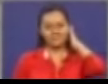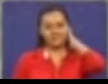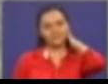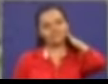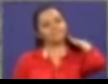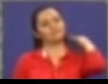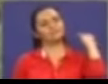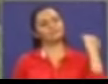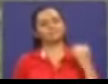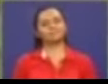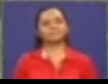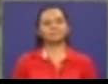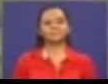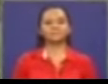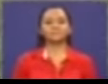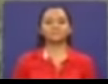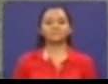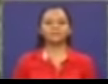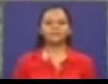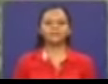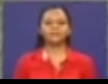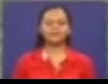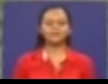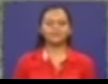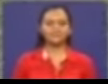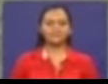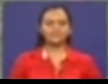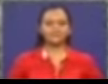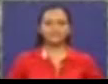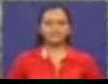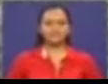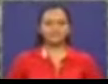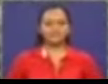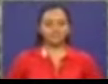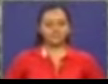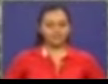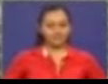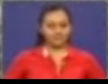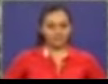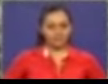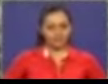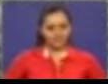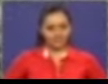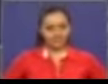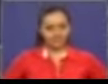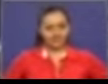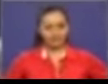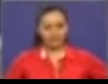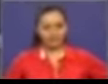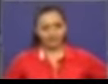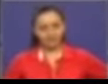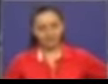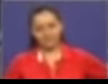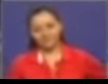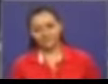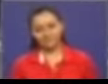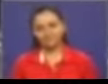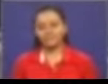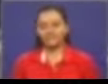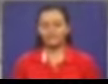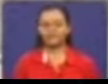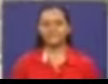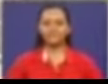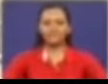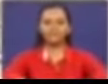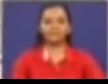se pueda, quitarse los miedos, sacarlos afuera. Insisto, esto